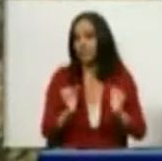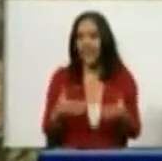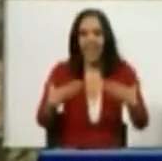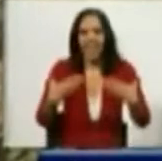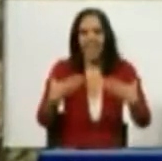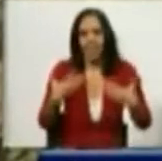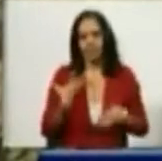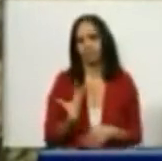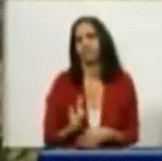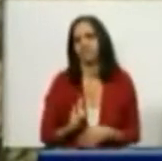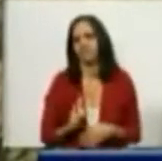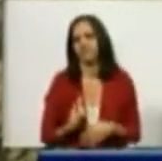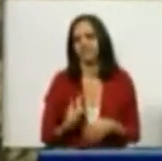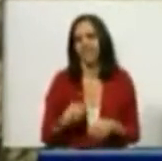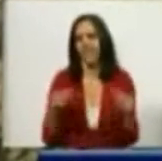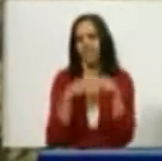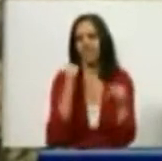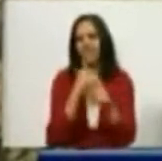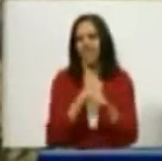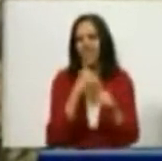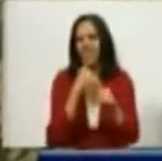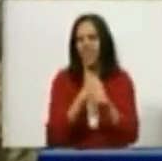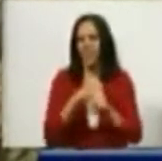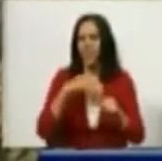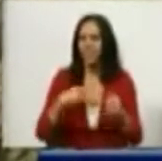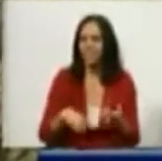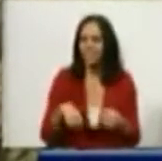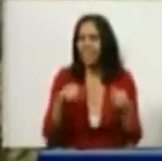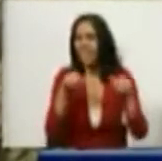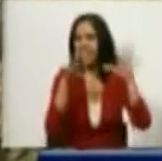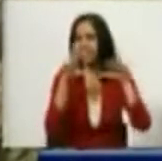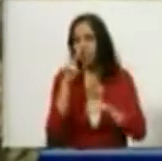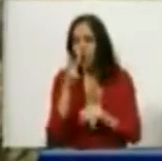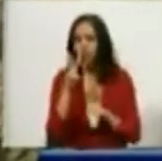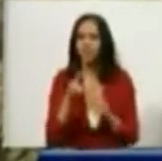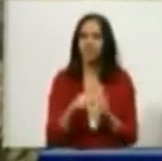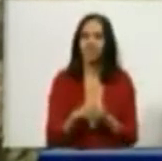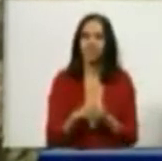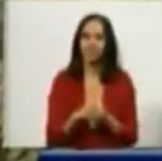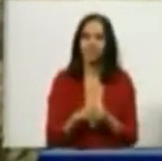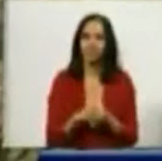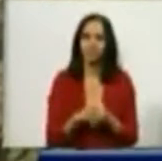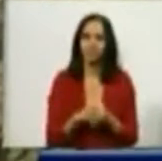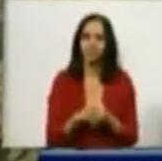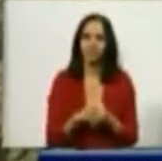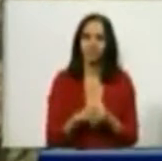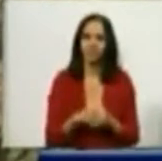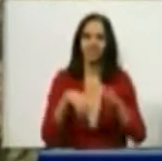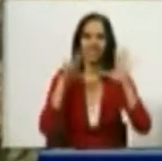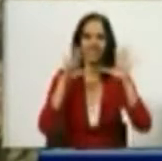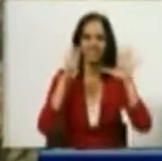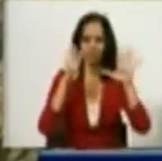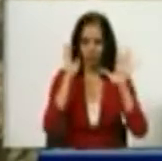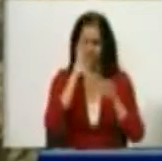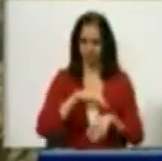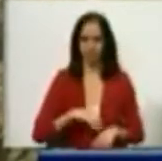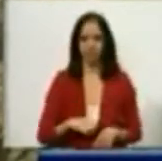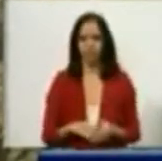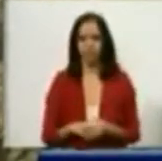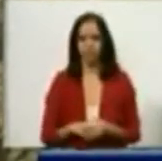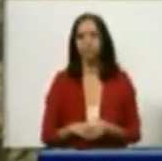emocione hoy el equipo de trabajo y le dé duro para ver si el doce y el y el 19